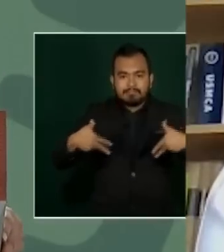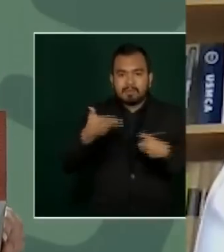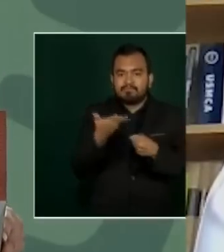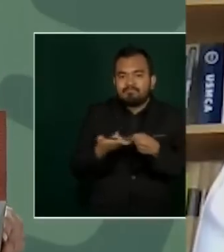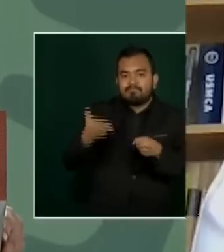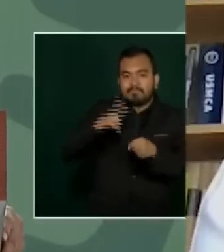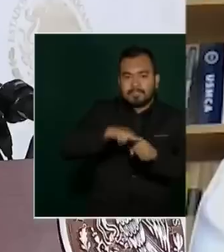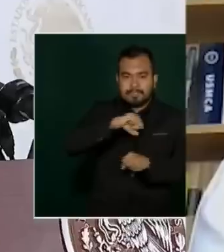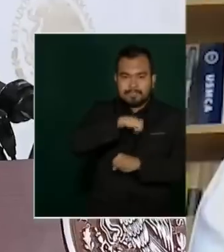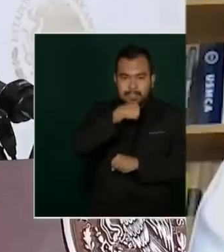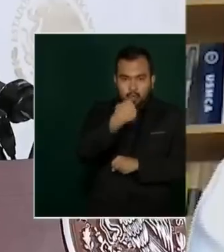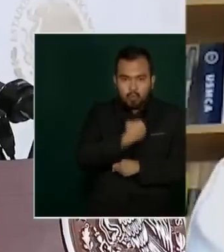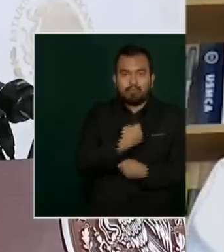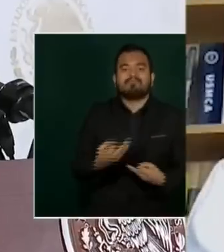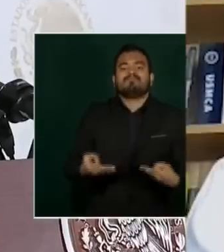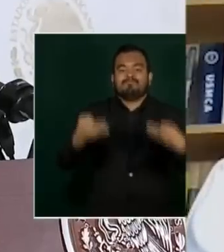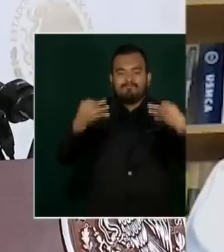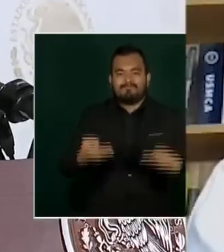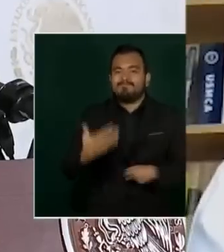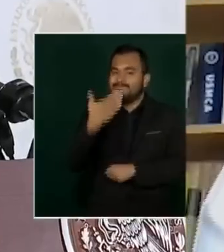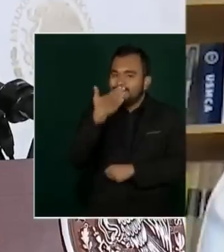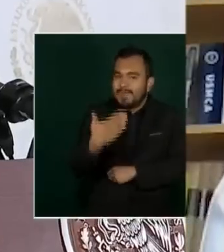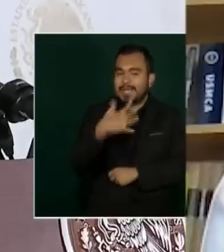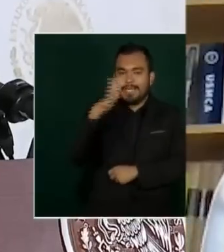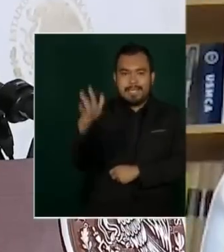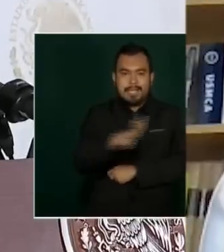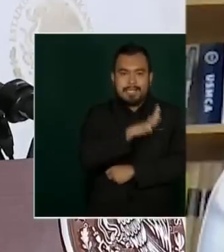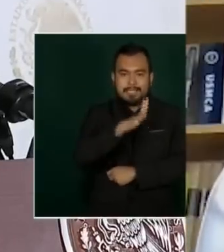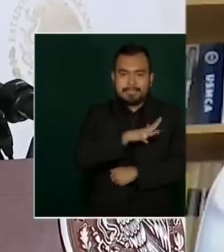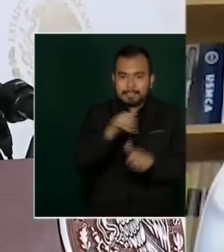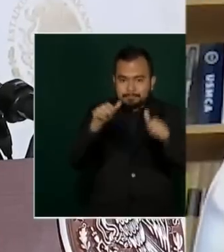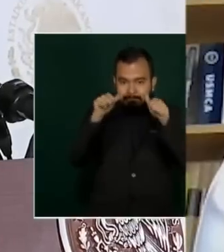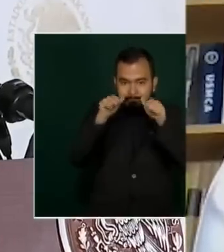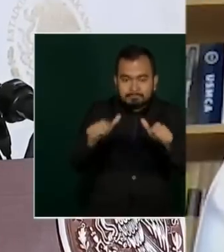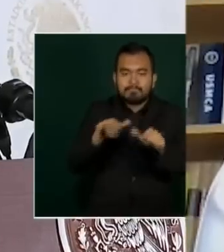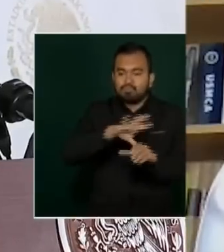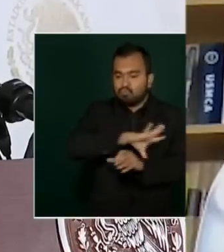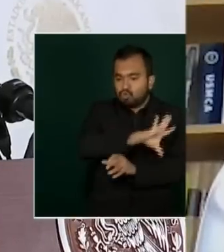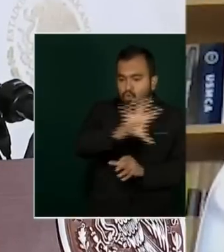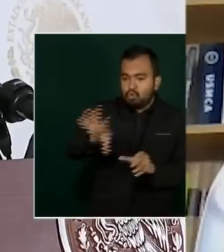y proteger y respetar los derechos humanos. Y yo creo que